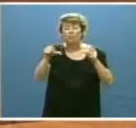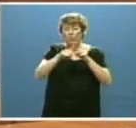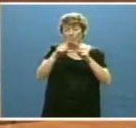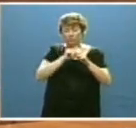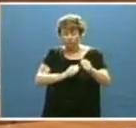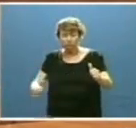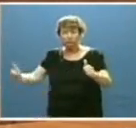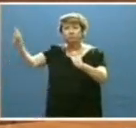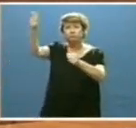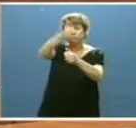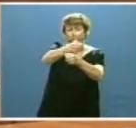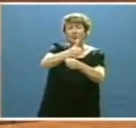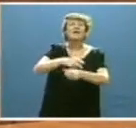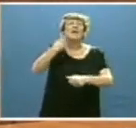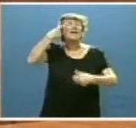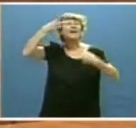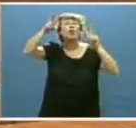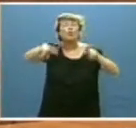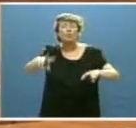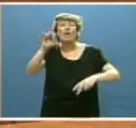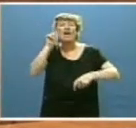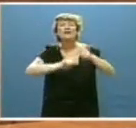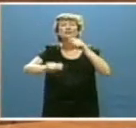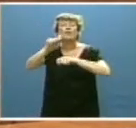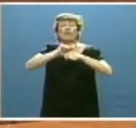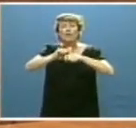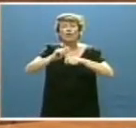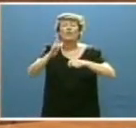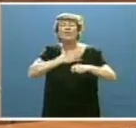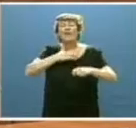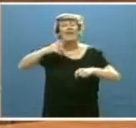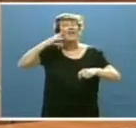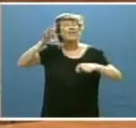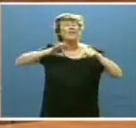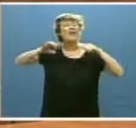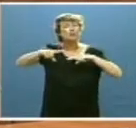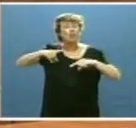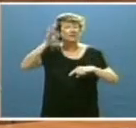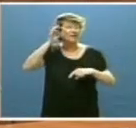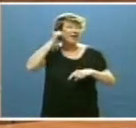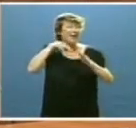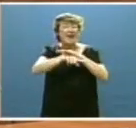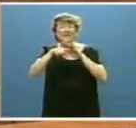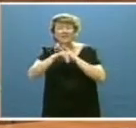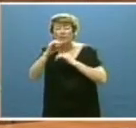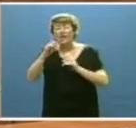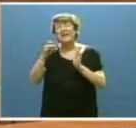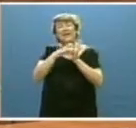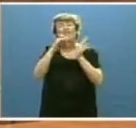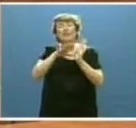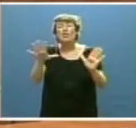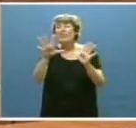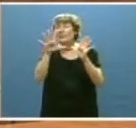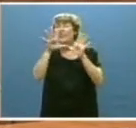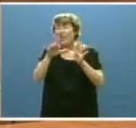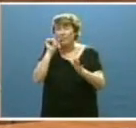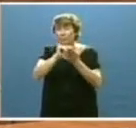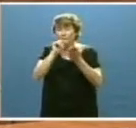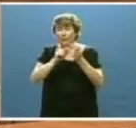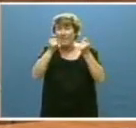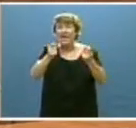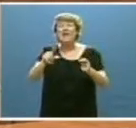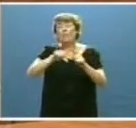está reconocida por la propia asociación estatal de directores y gerentes y con una calificación de 10 en atención